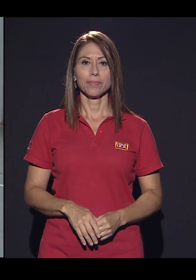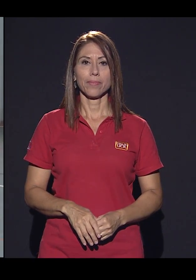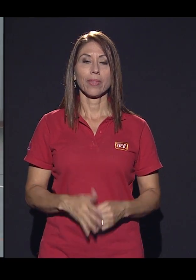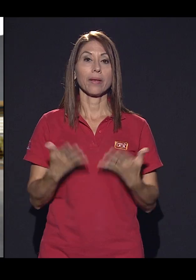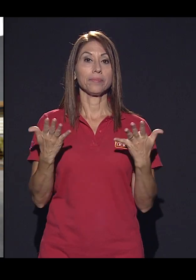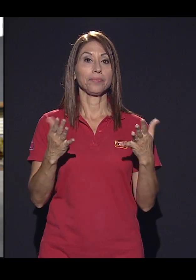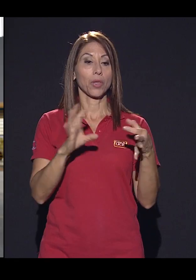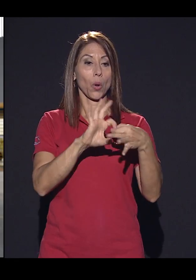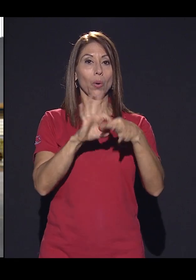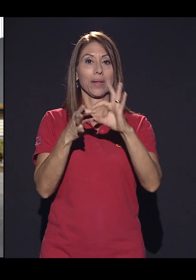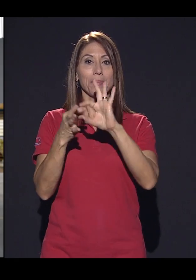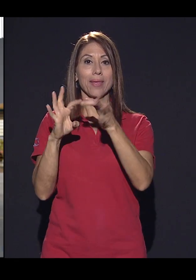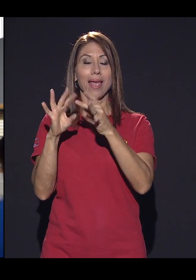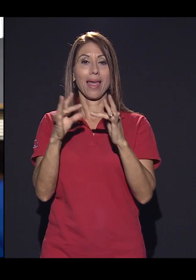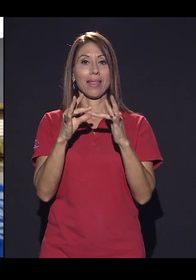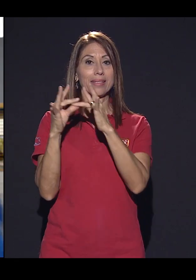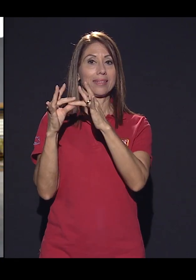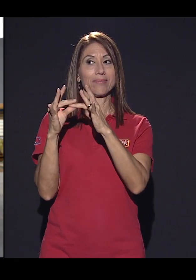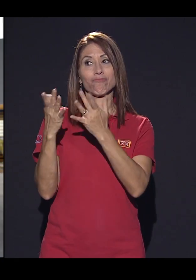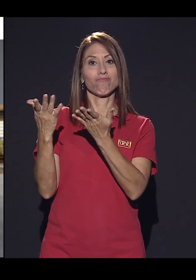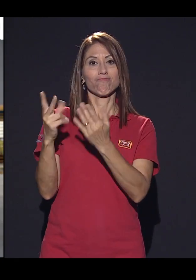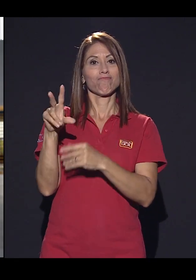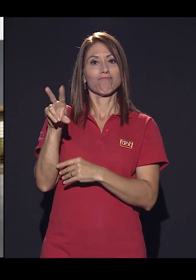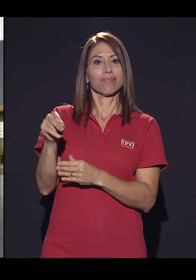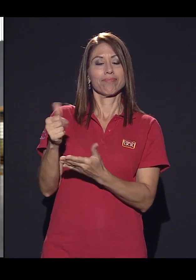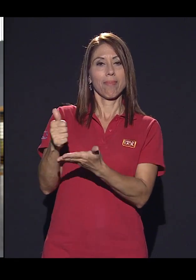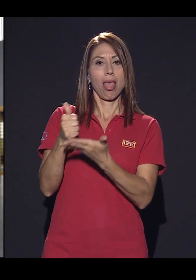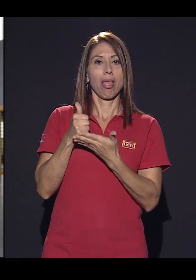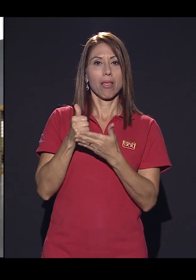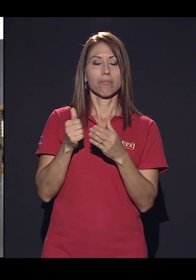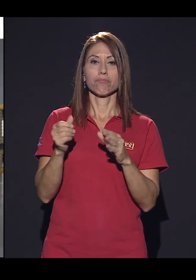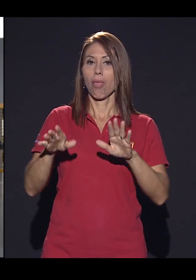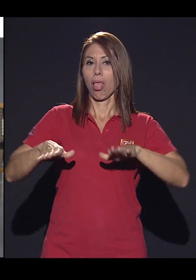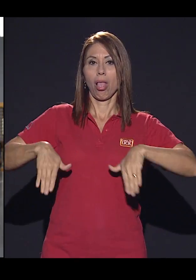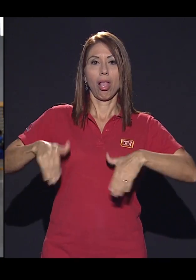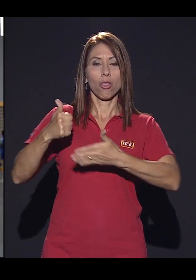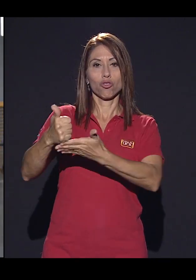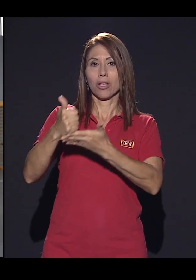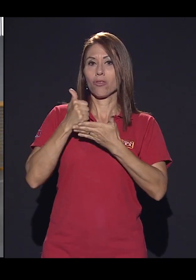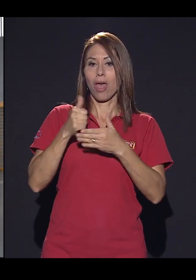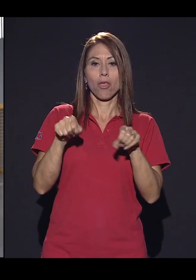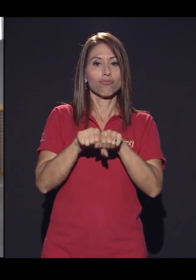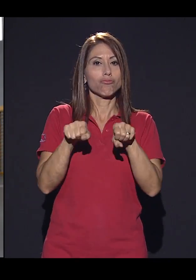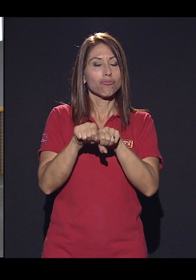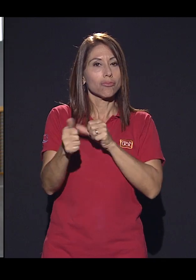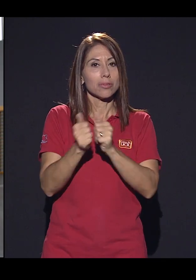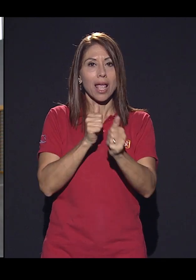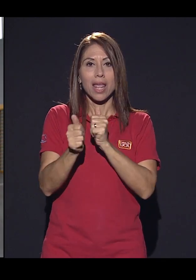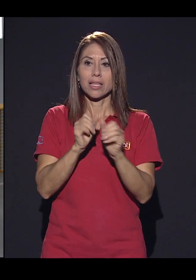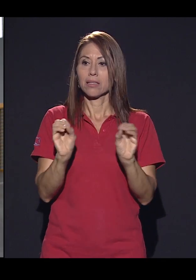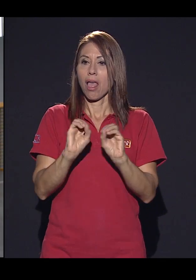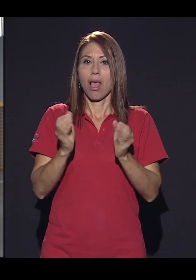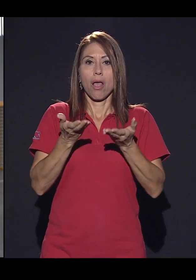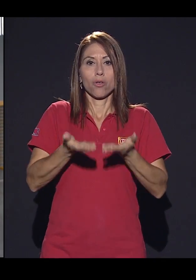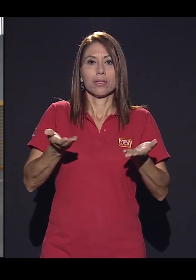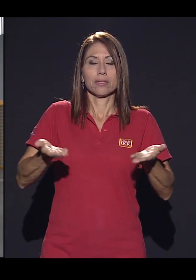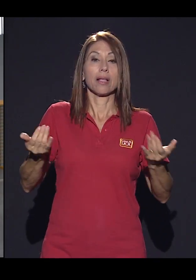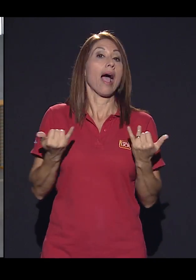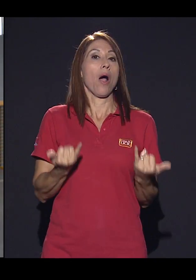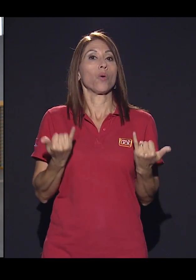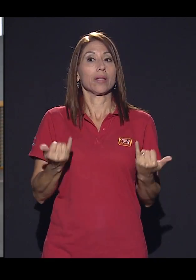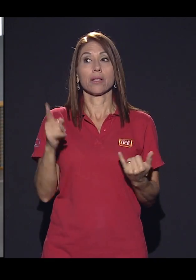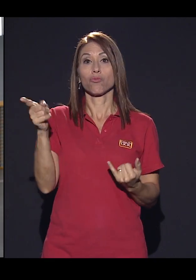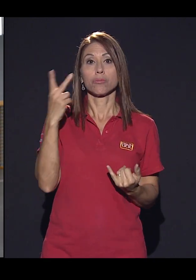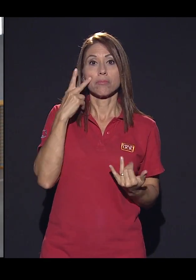De parte de Olimpiadas ha sido muy negativo la ayuda, porque no nos han ayudado ni con tenis ni con utensilios. Ahorita